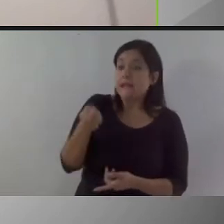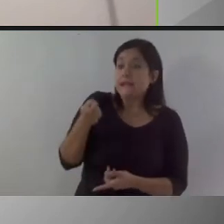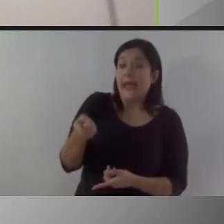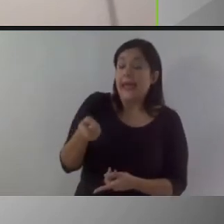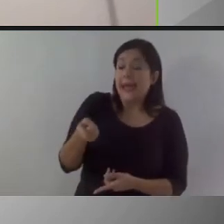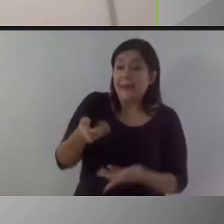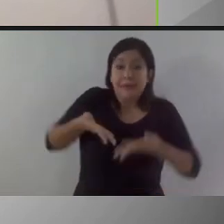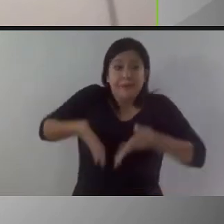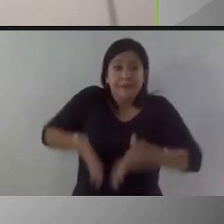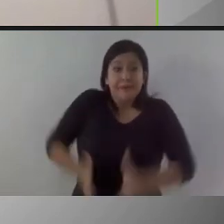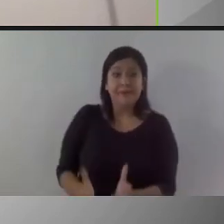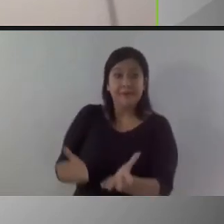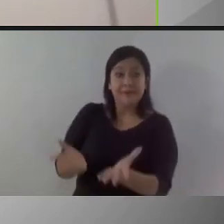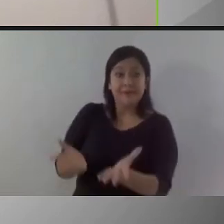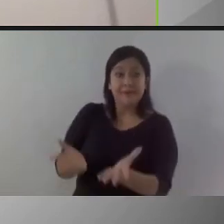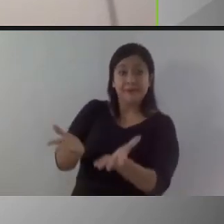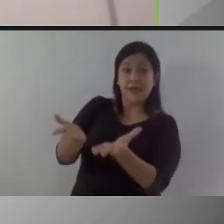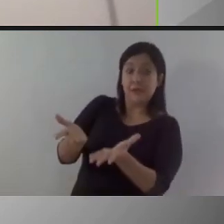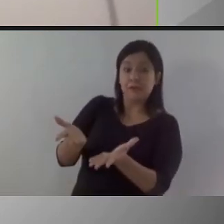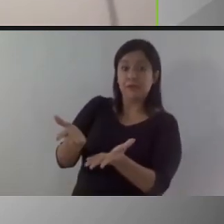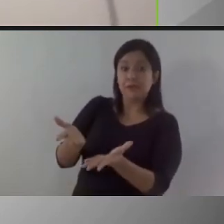nacimos con